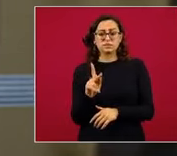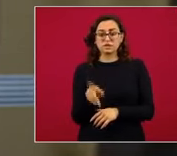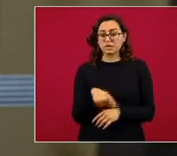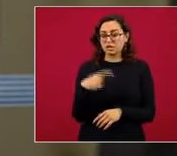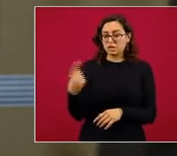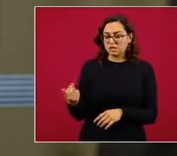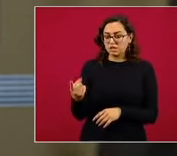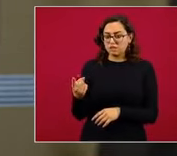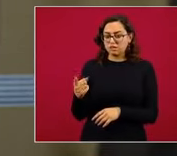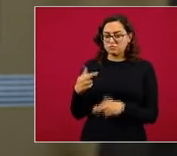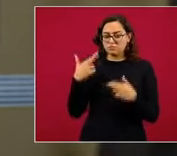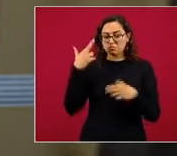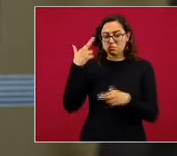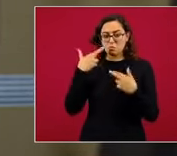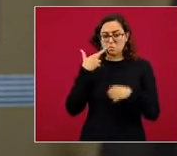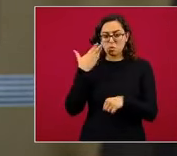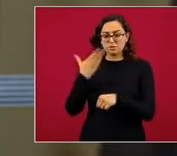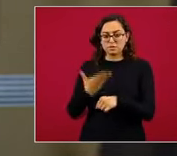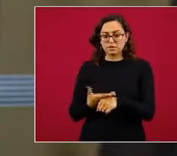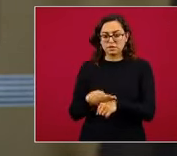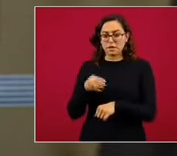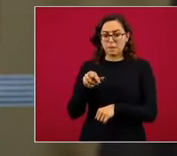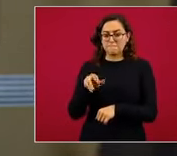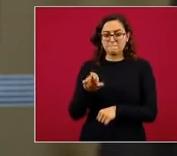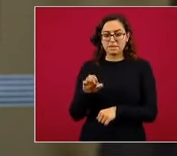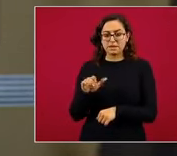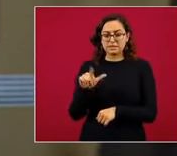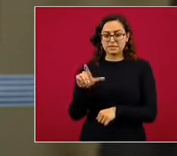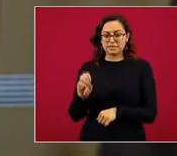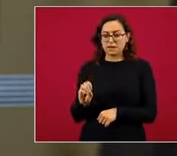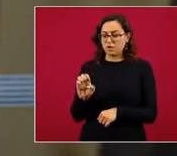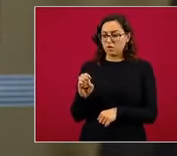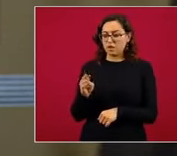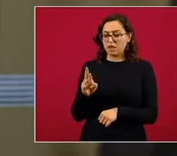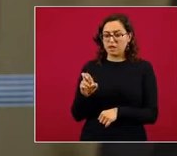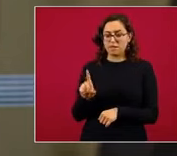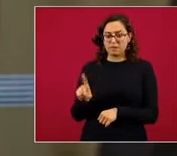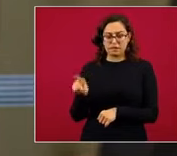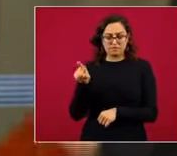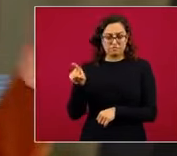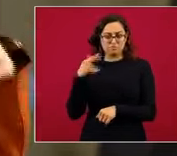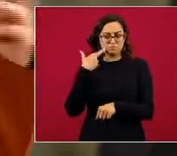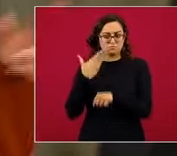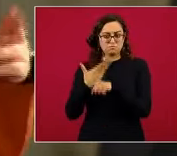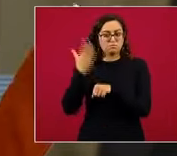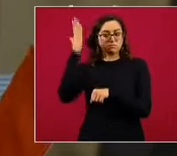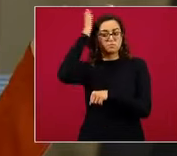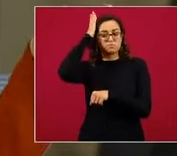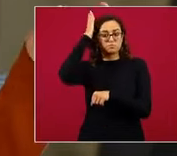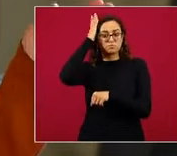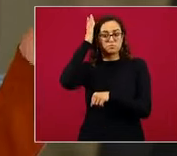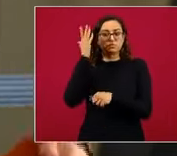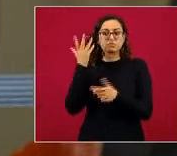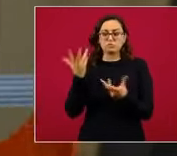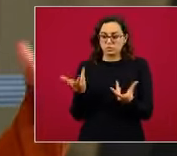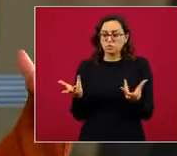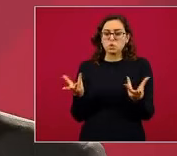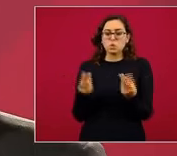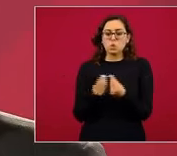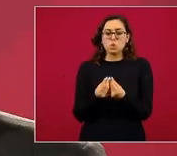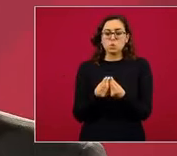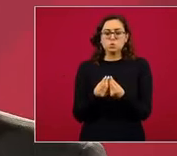Ebrard el que encabezaría finalmente este proyecto, un proyecto que bien, yo sé que es de colaboración, pero finalmente